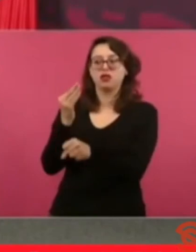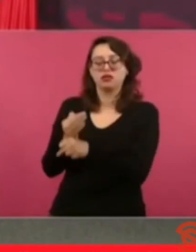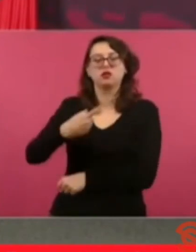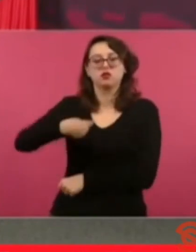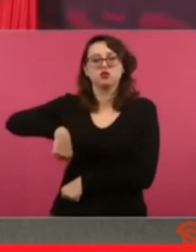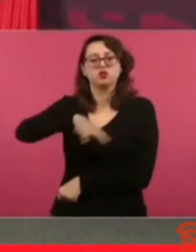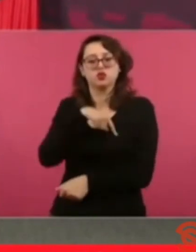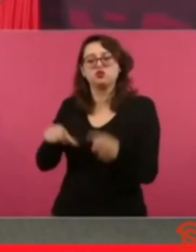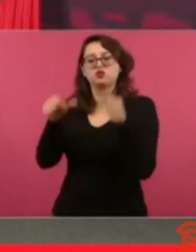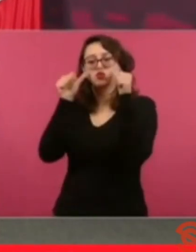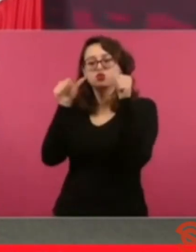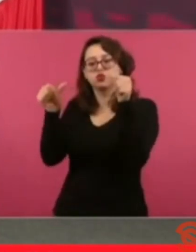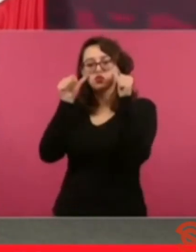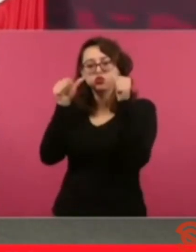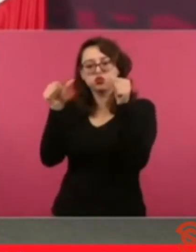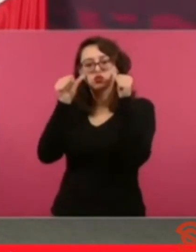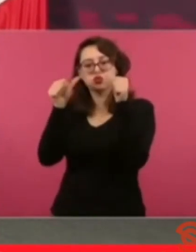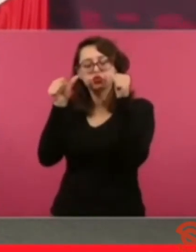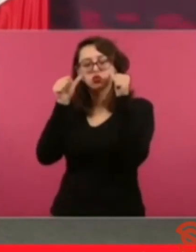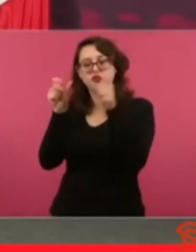Está ya